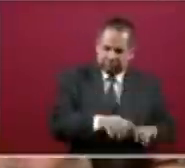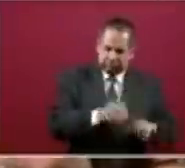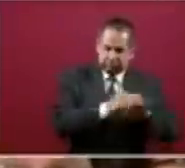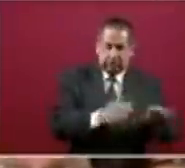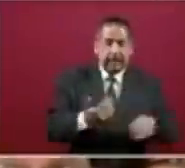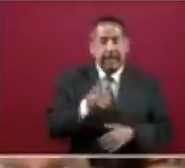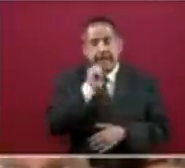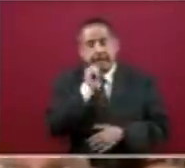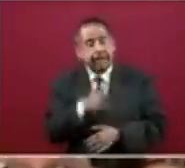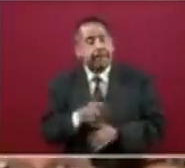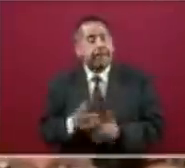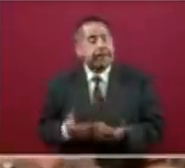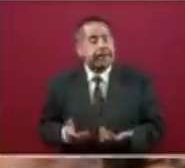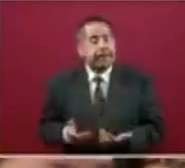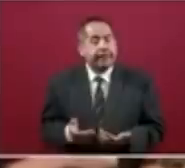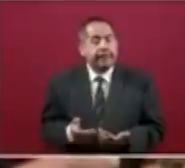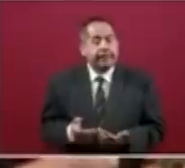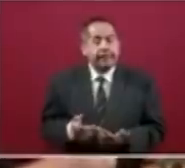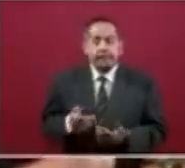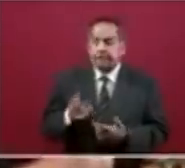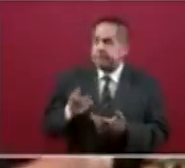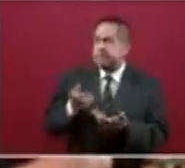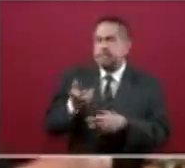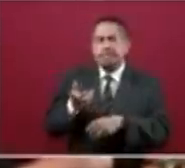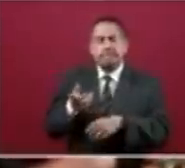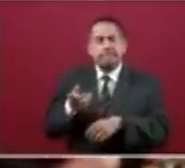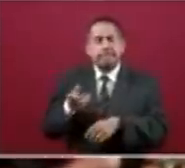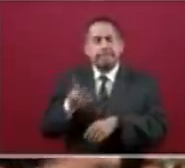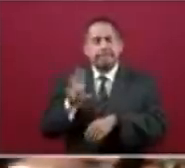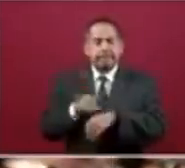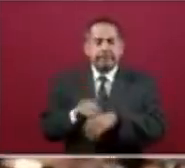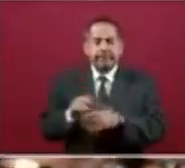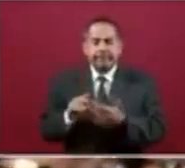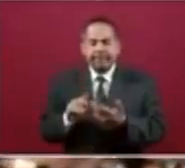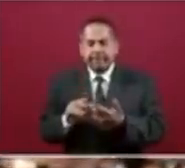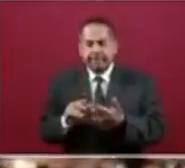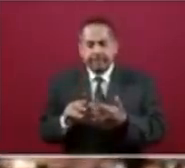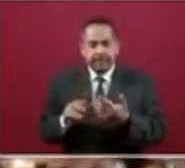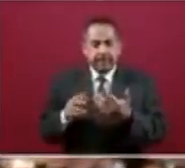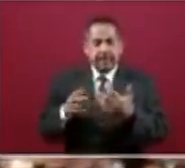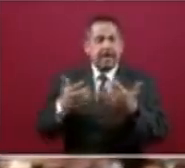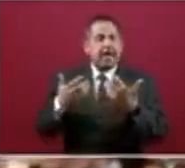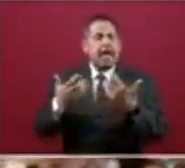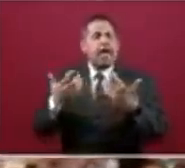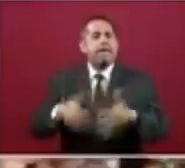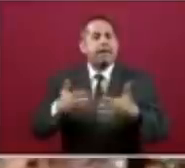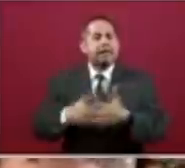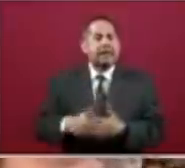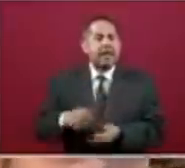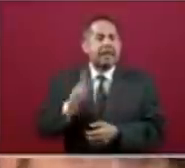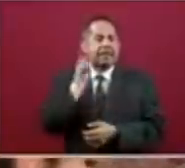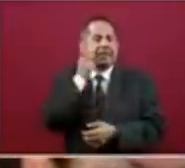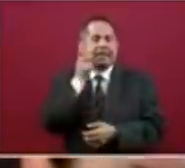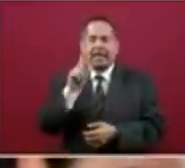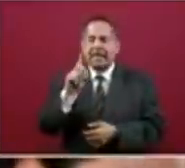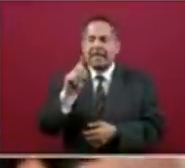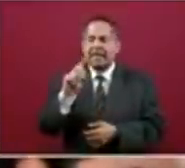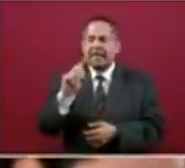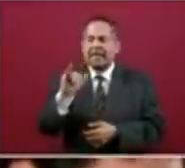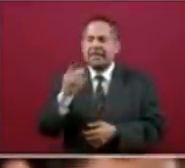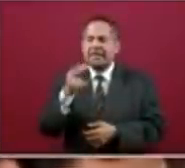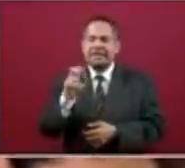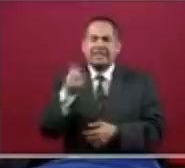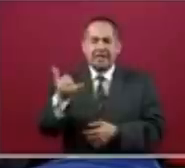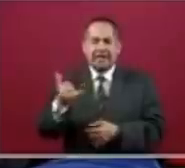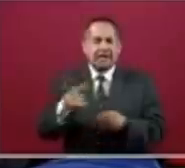autorizó la firma o el conjunto de las empresas Disney y Fox para que pusieran un